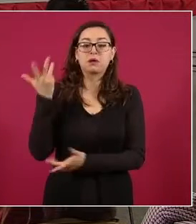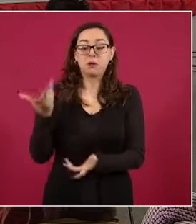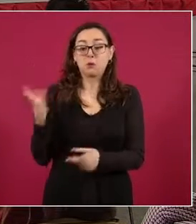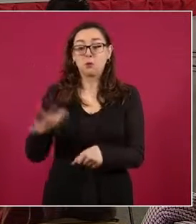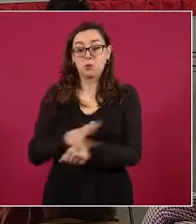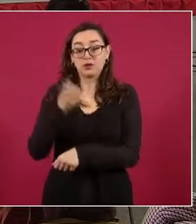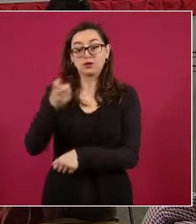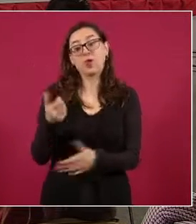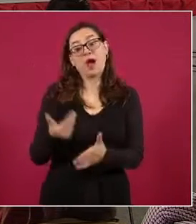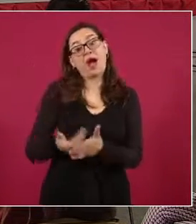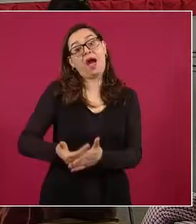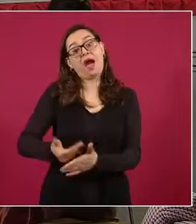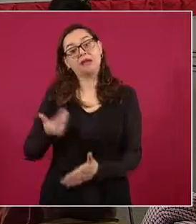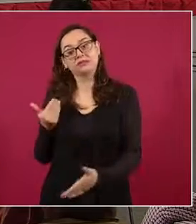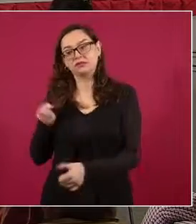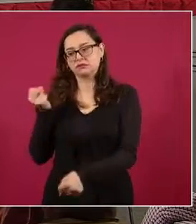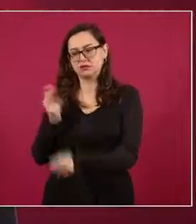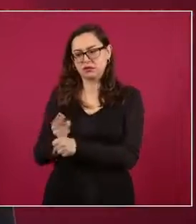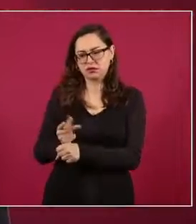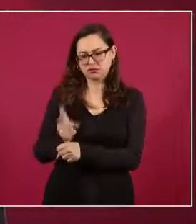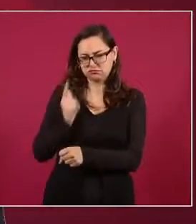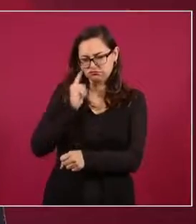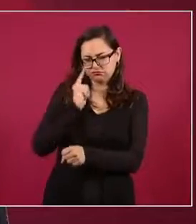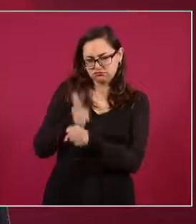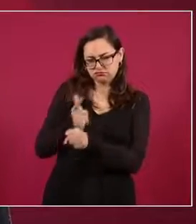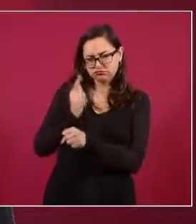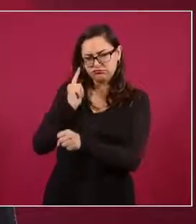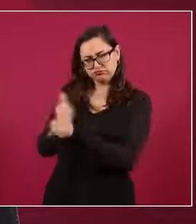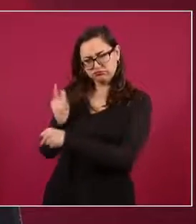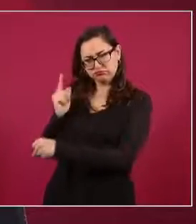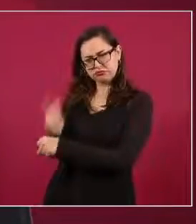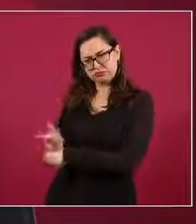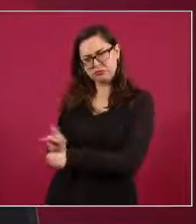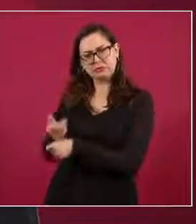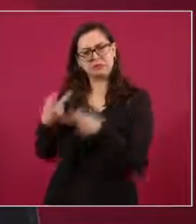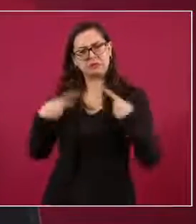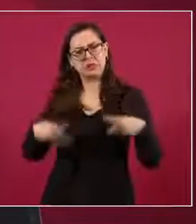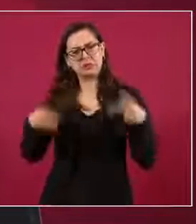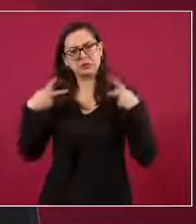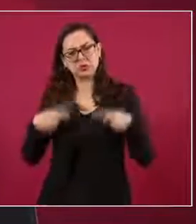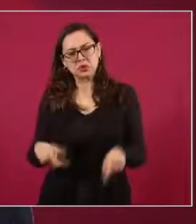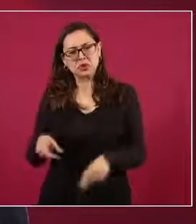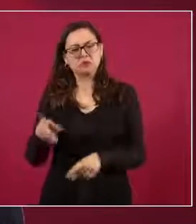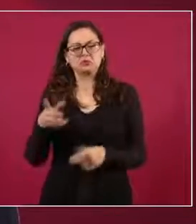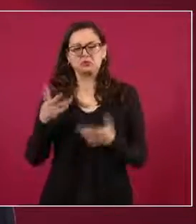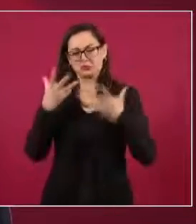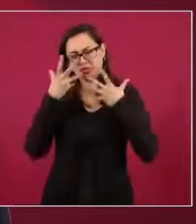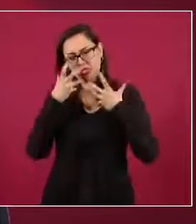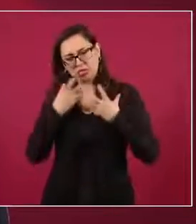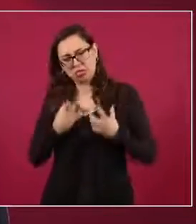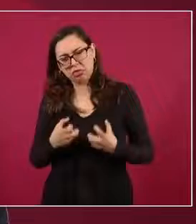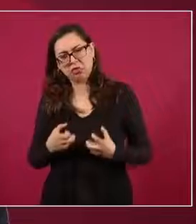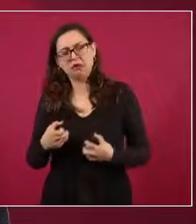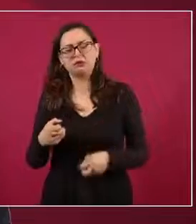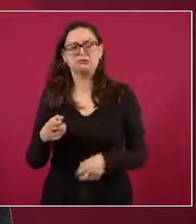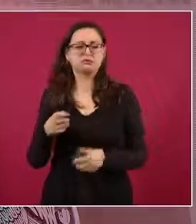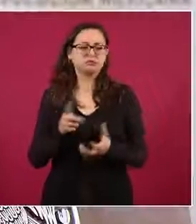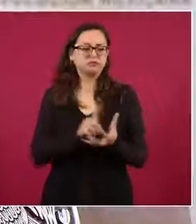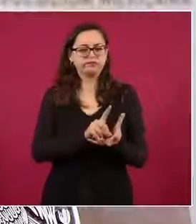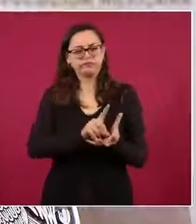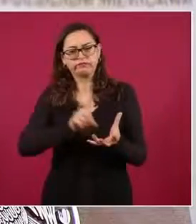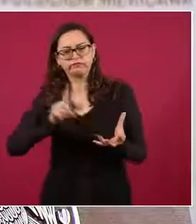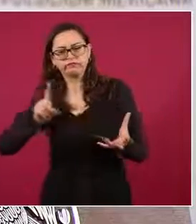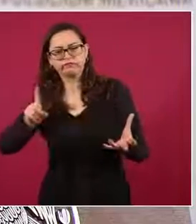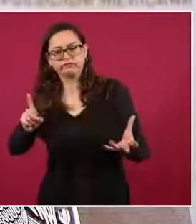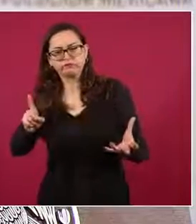tempranos en donde las personas empiezan a tener un talante abatido, empiezan a aislarse de la vida social,